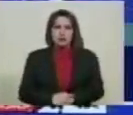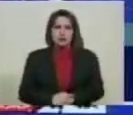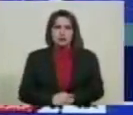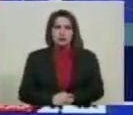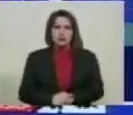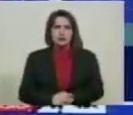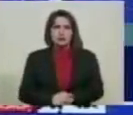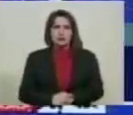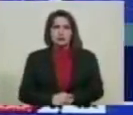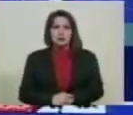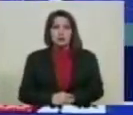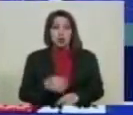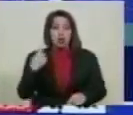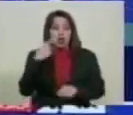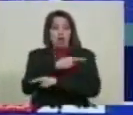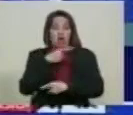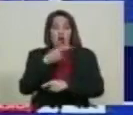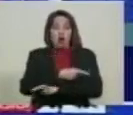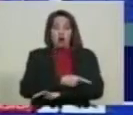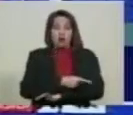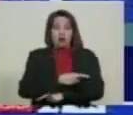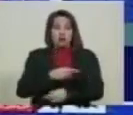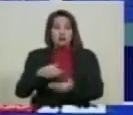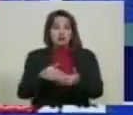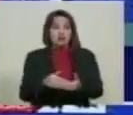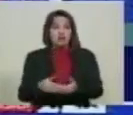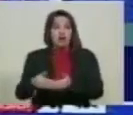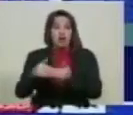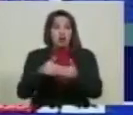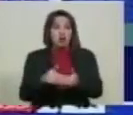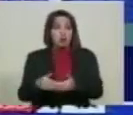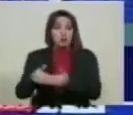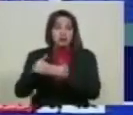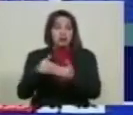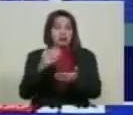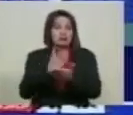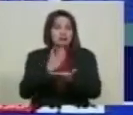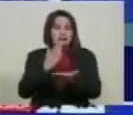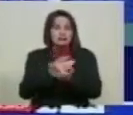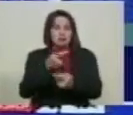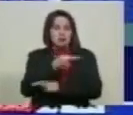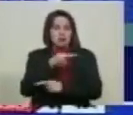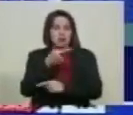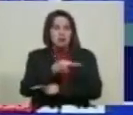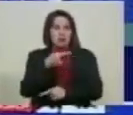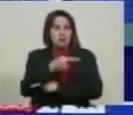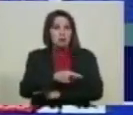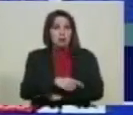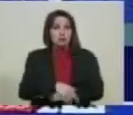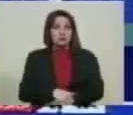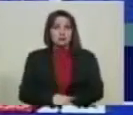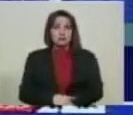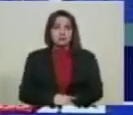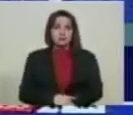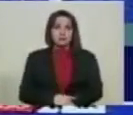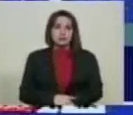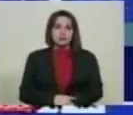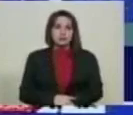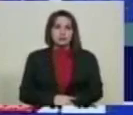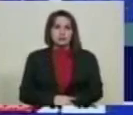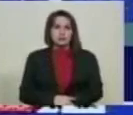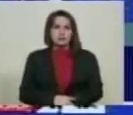recibiendo órdenes de quienes lo han mandado a él desde siempre. El poder gringo. Y ahora